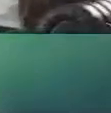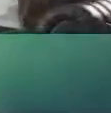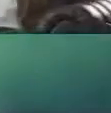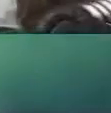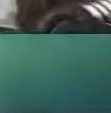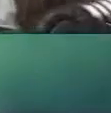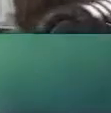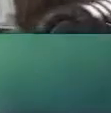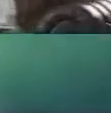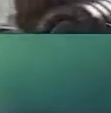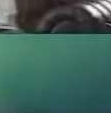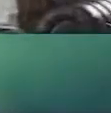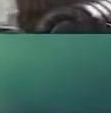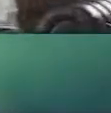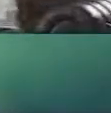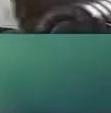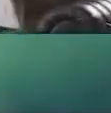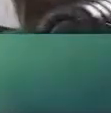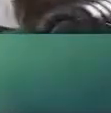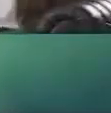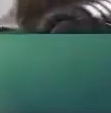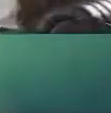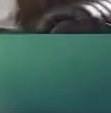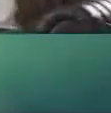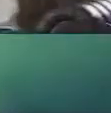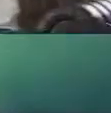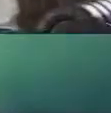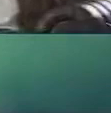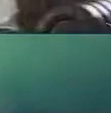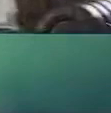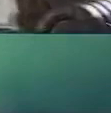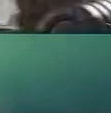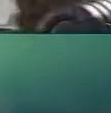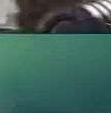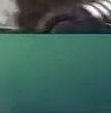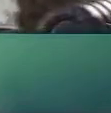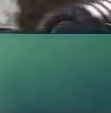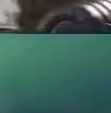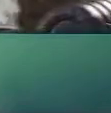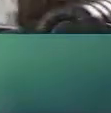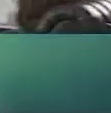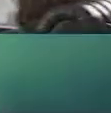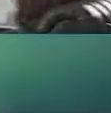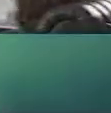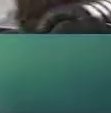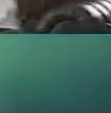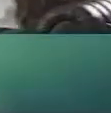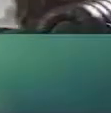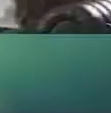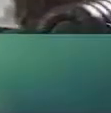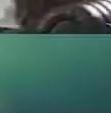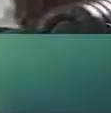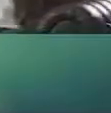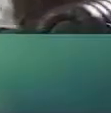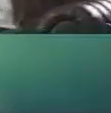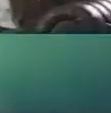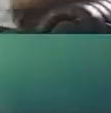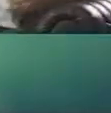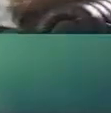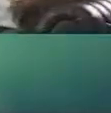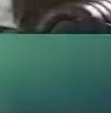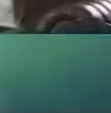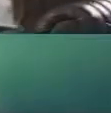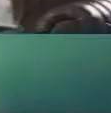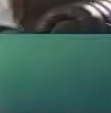conocernos entre sí para que vean que nuestras dificultades también pueden ser las mismas que tienen otras personas. Lo más importante es que también